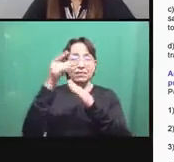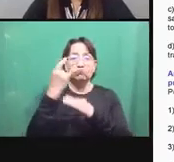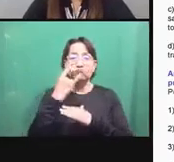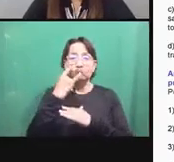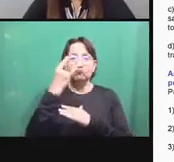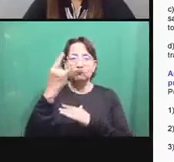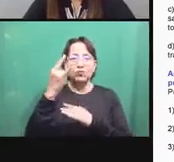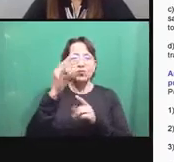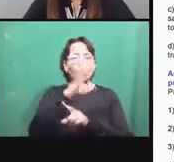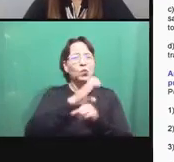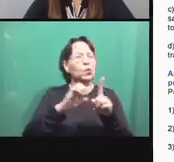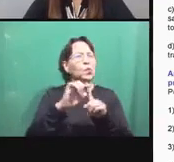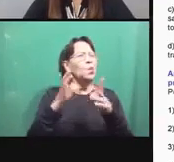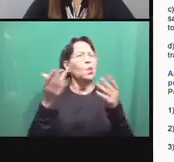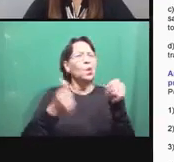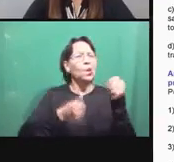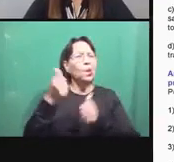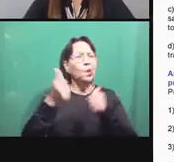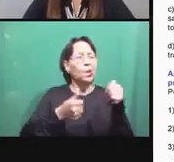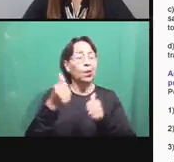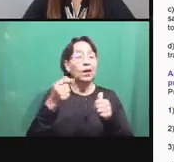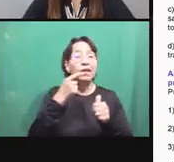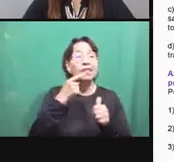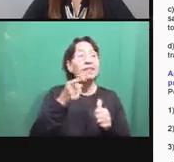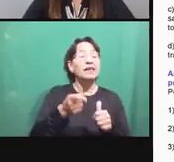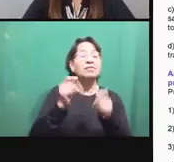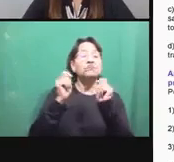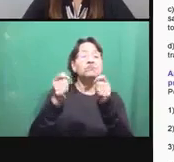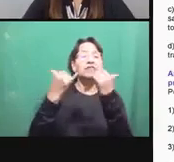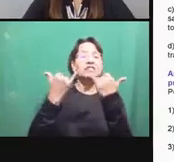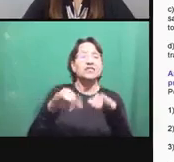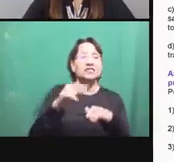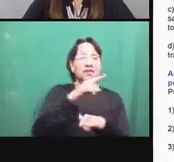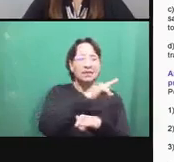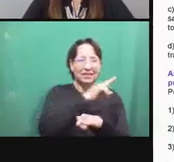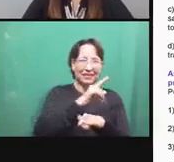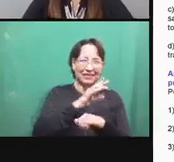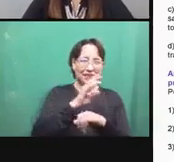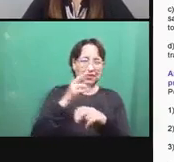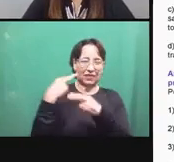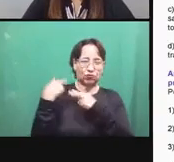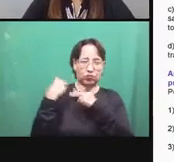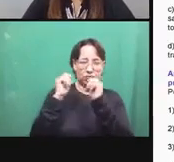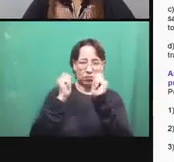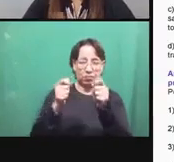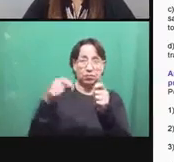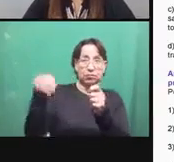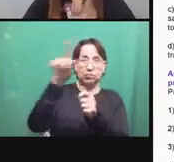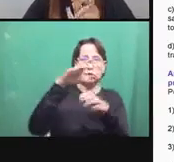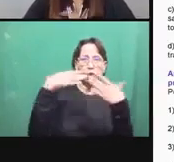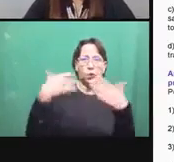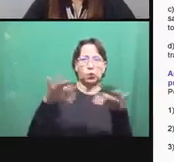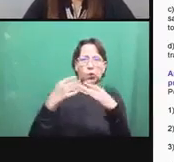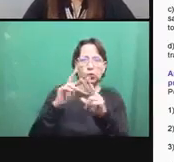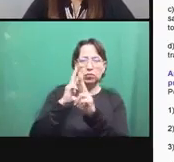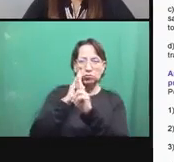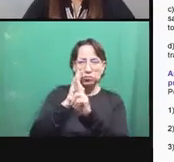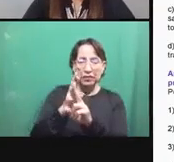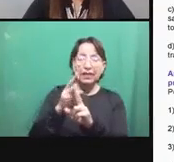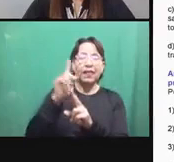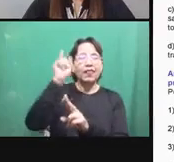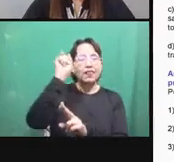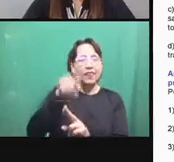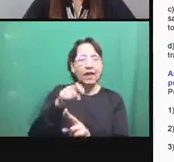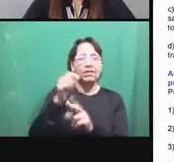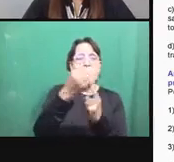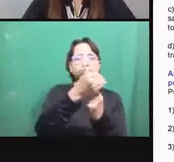aquellos inmuebles o muebles declarados como tales por las autoridades competentes, que por su valor excepcional requieren de un tratamiento y